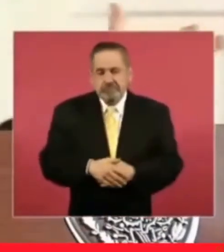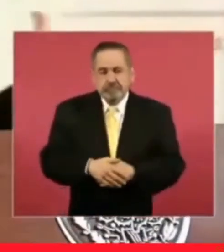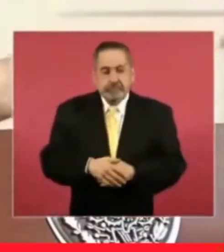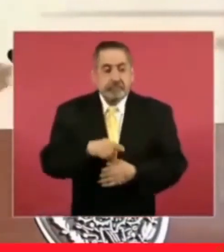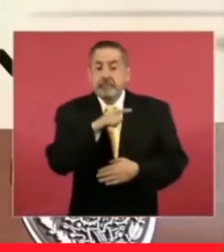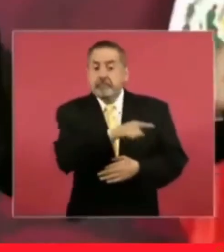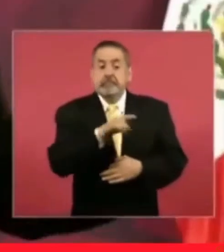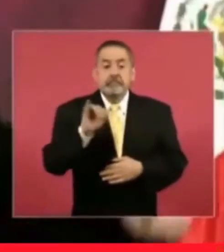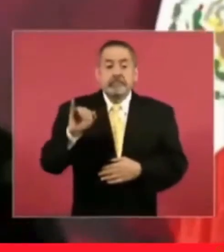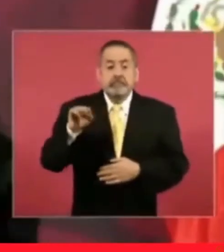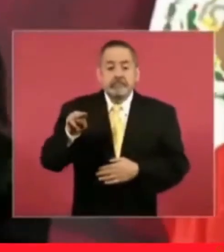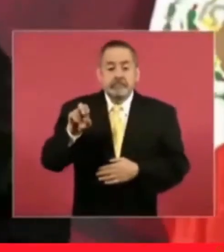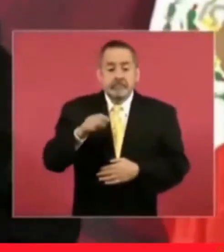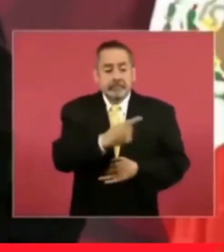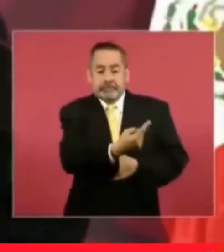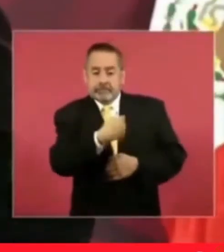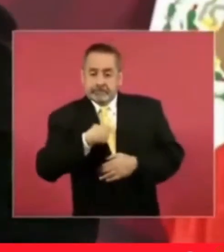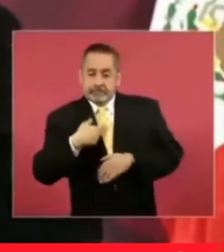INE.